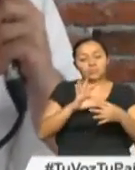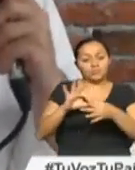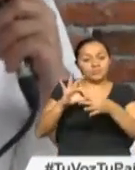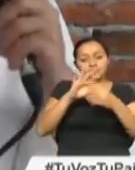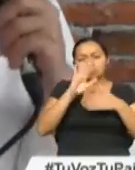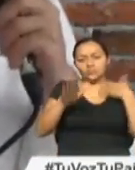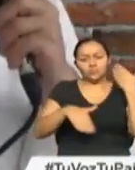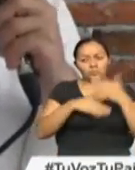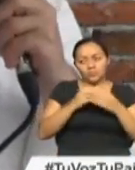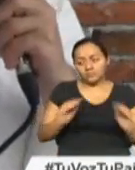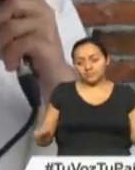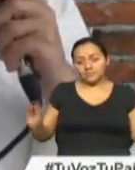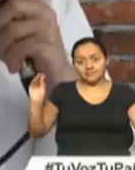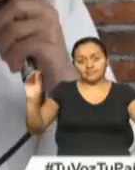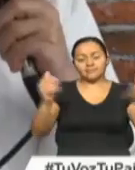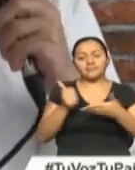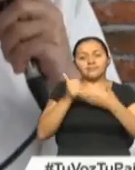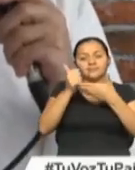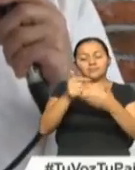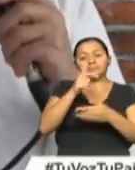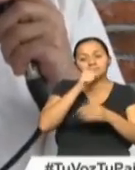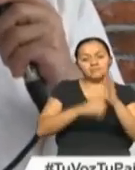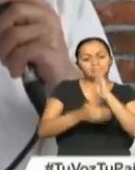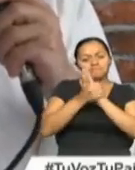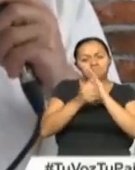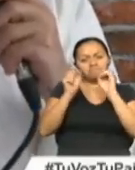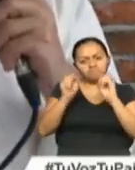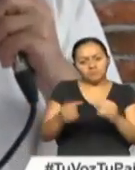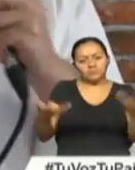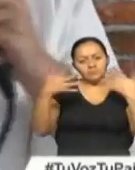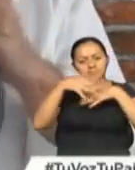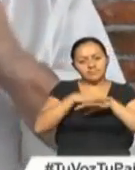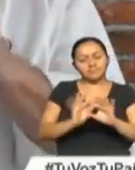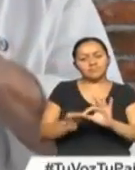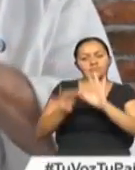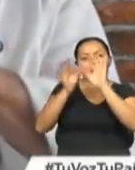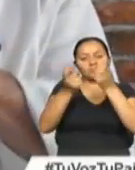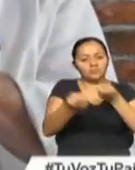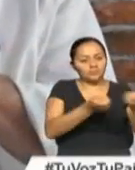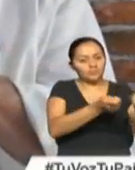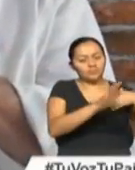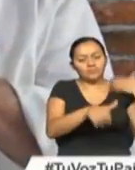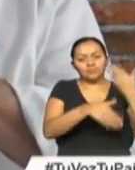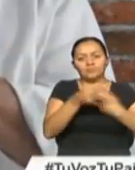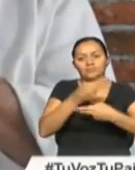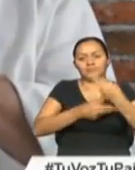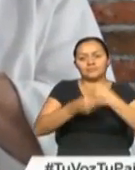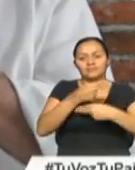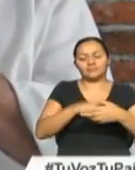compañeros productores capacidad de intervención y de control en el mercado.